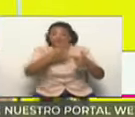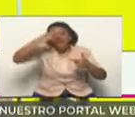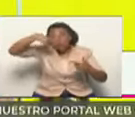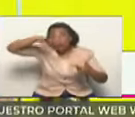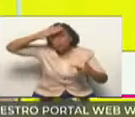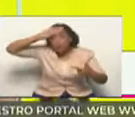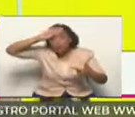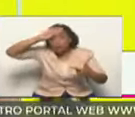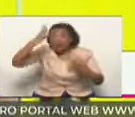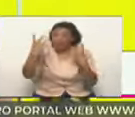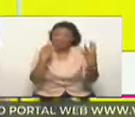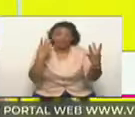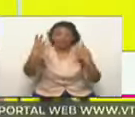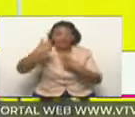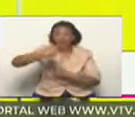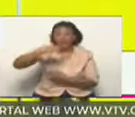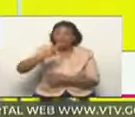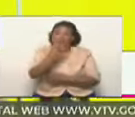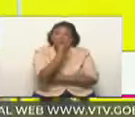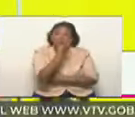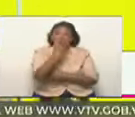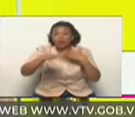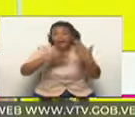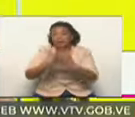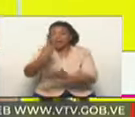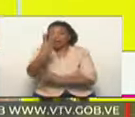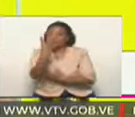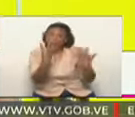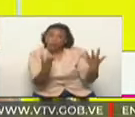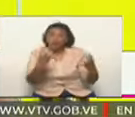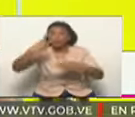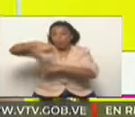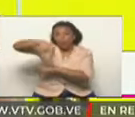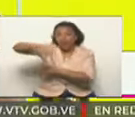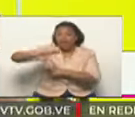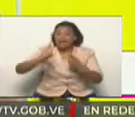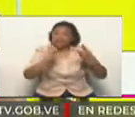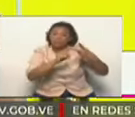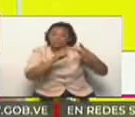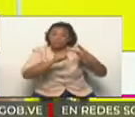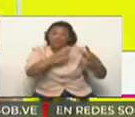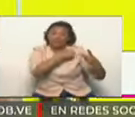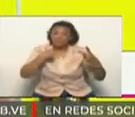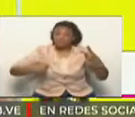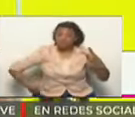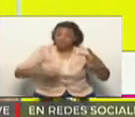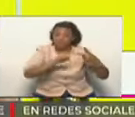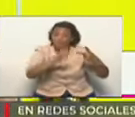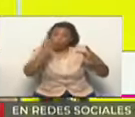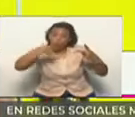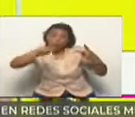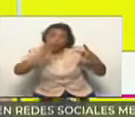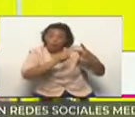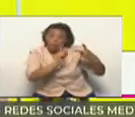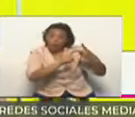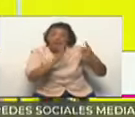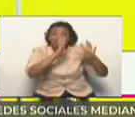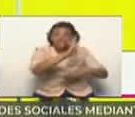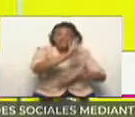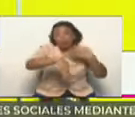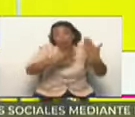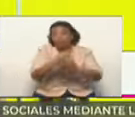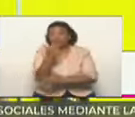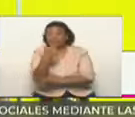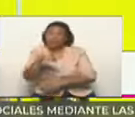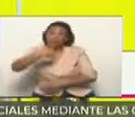La Habana, la Feria de La Habana, del 4 al 9 de noviembre. La segunda en Shanghai, la Feria de Importaciones de Shanghai, del 5 al 10